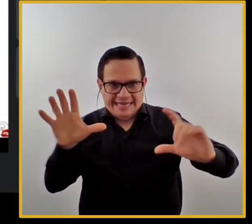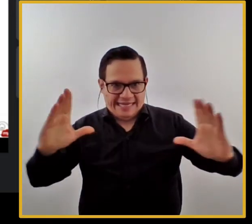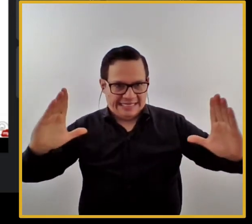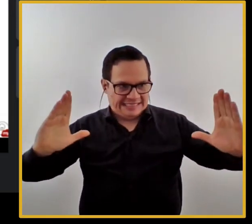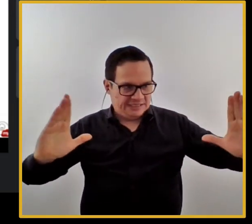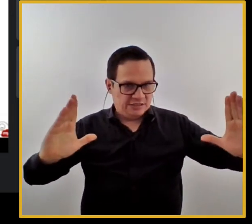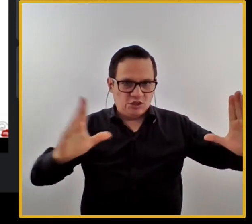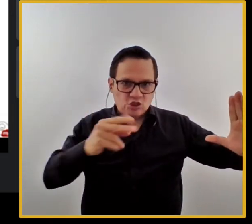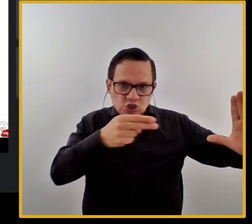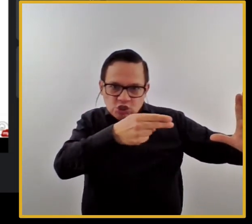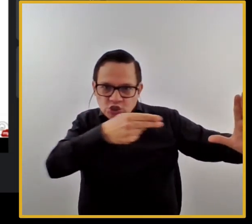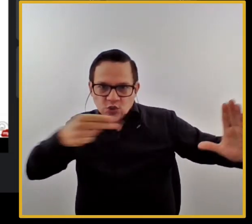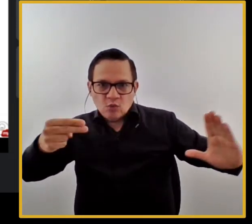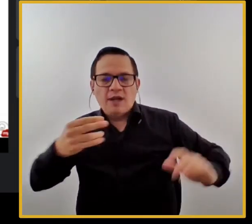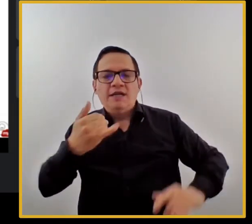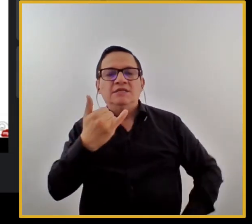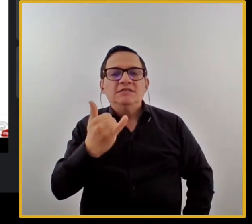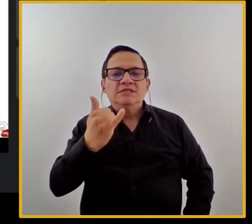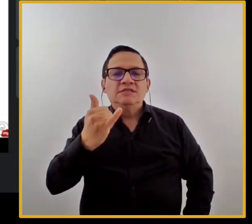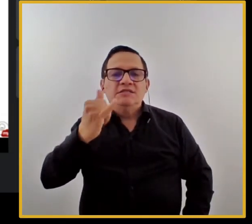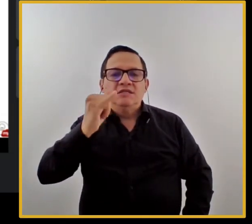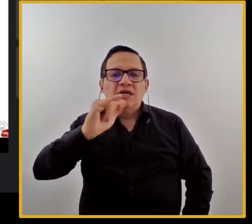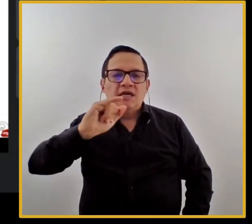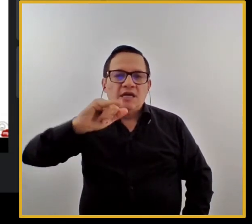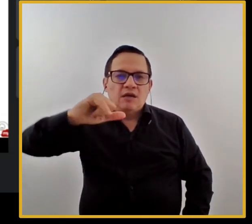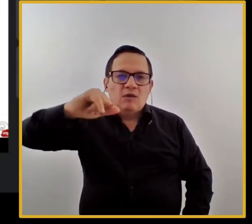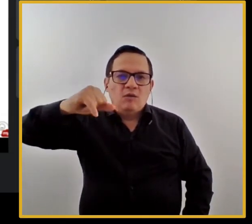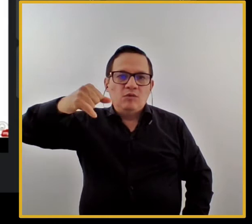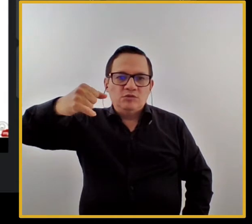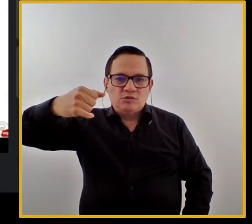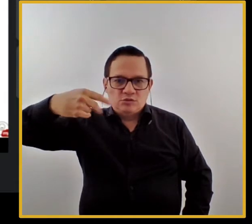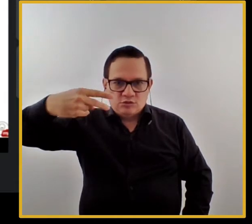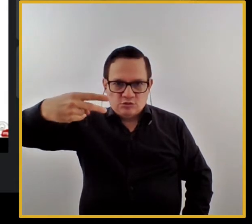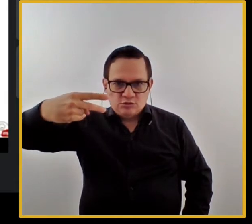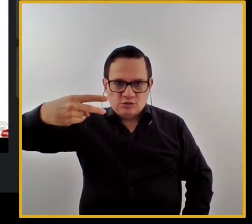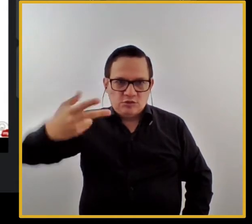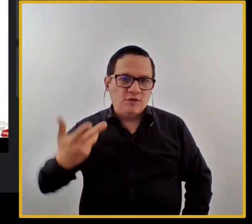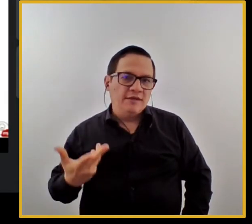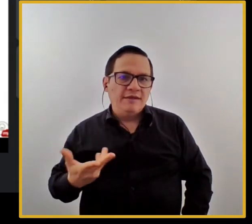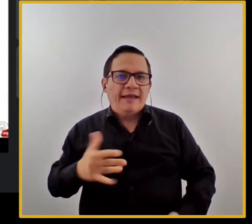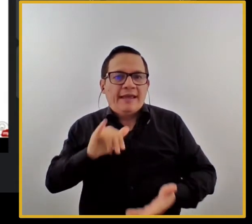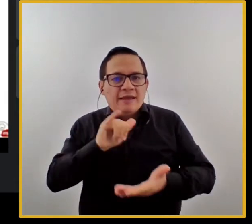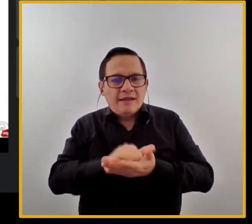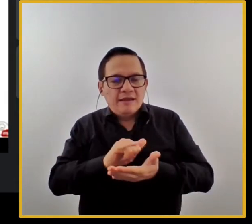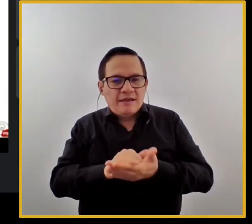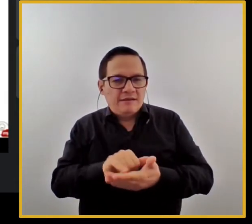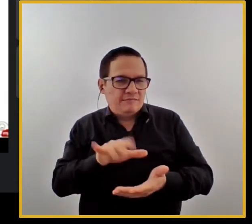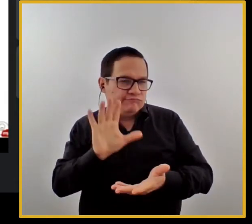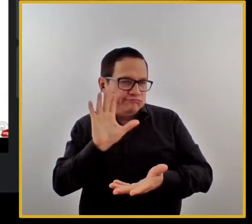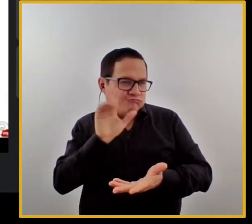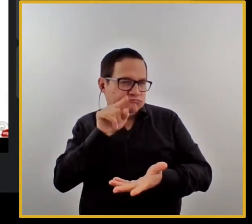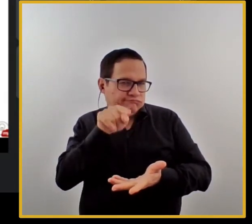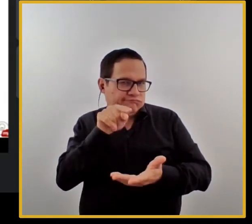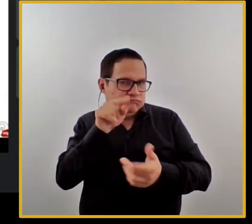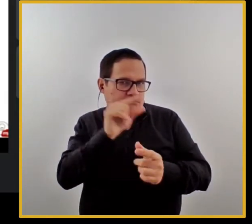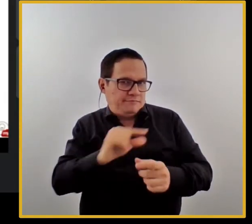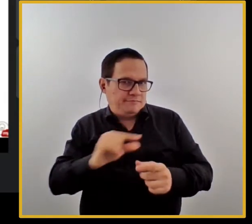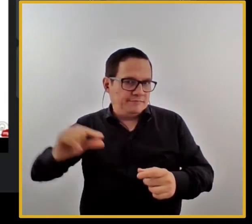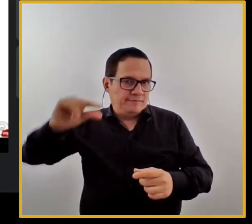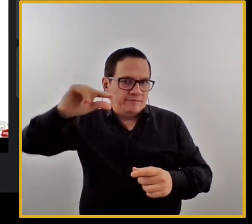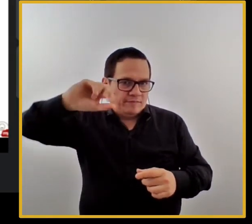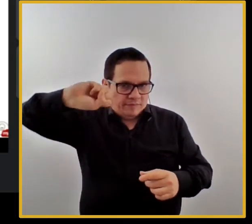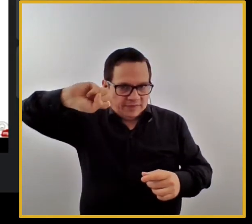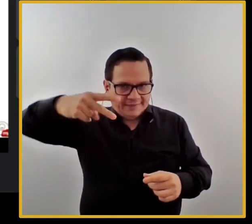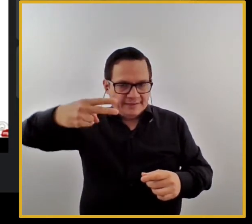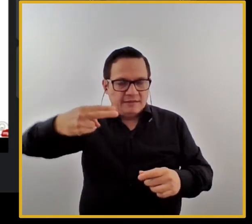a y al cuadrado, y2, ¿cierto? Entonces, aquí, pues al elevar al cuadrado, pues esto